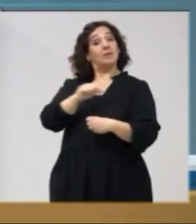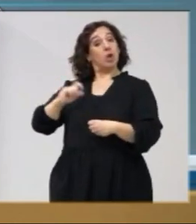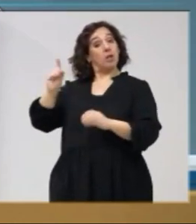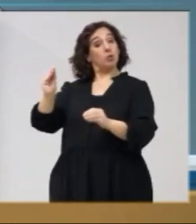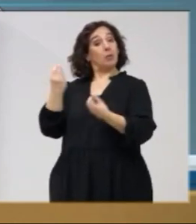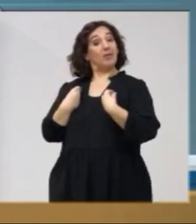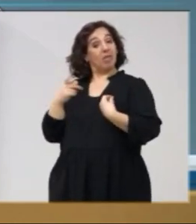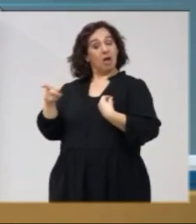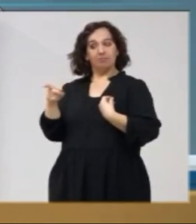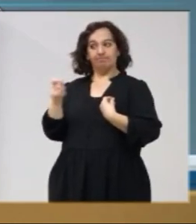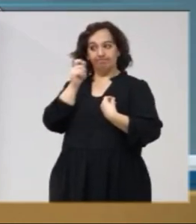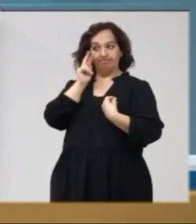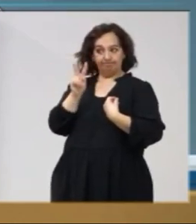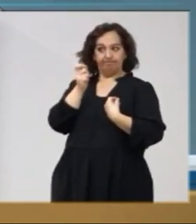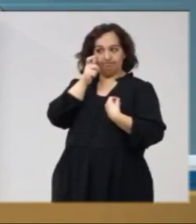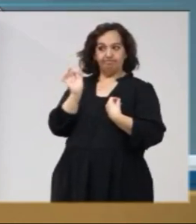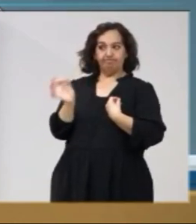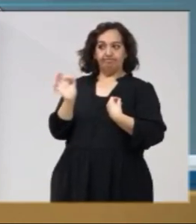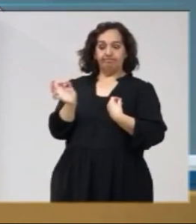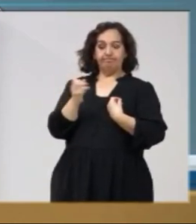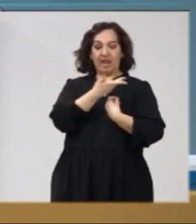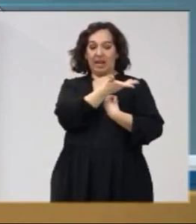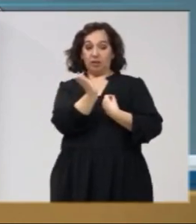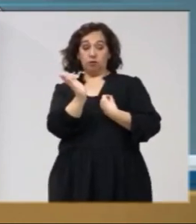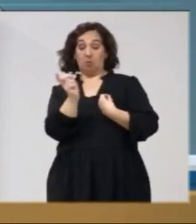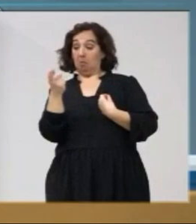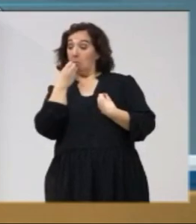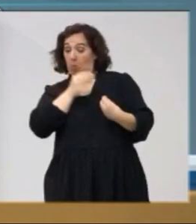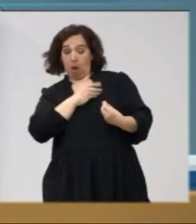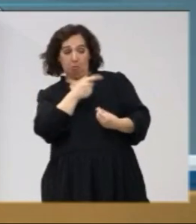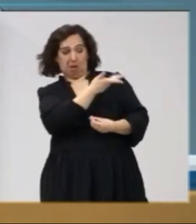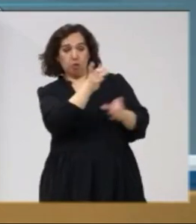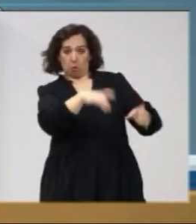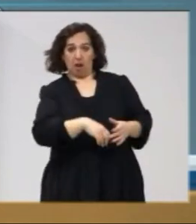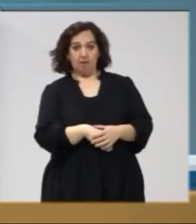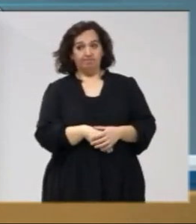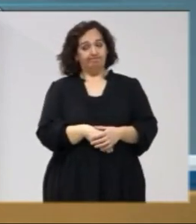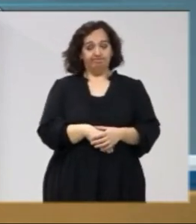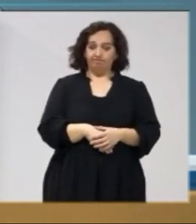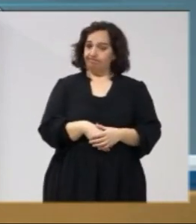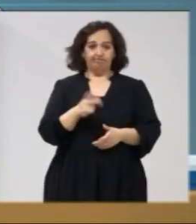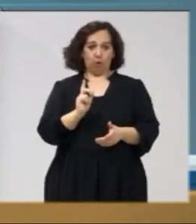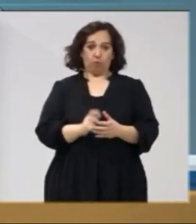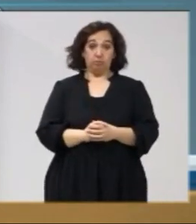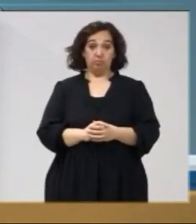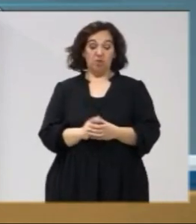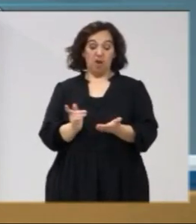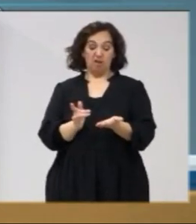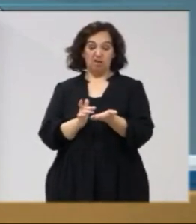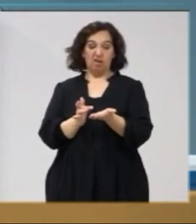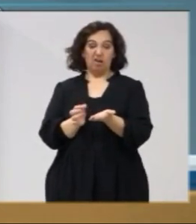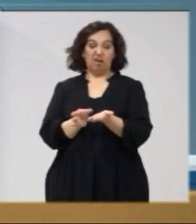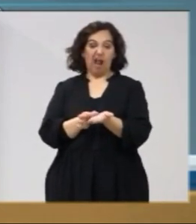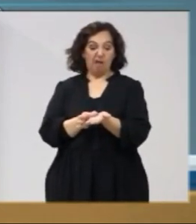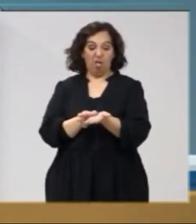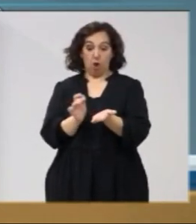le hace llegar a pensar que los demás también tienen que ser como él. Y no, un garbanzo negro